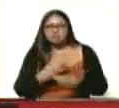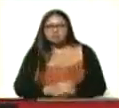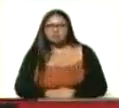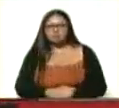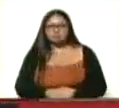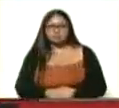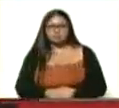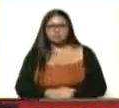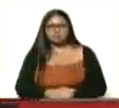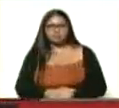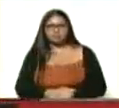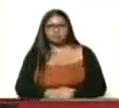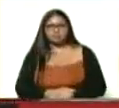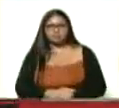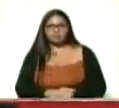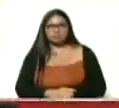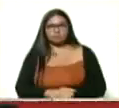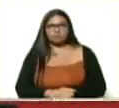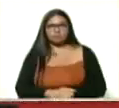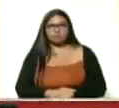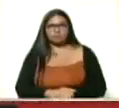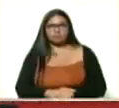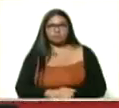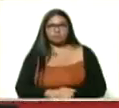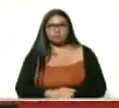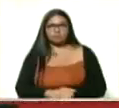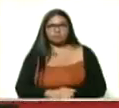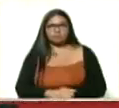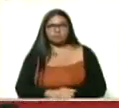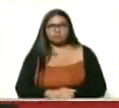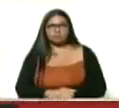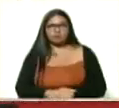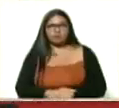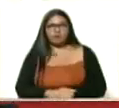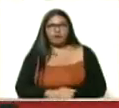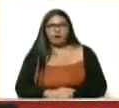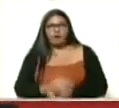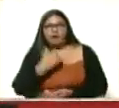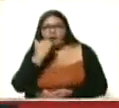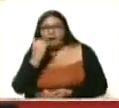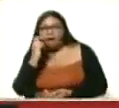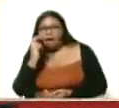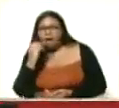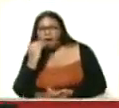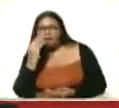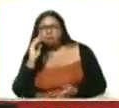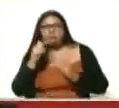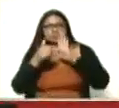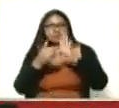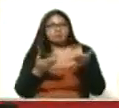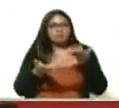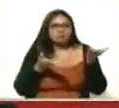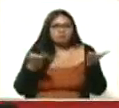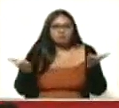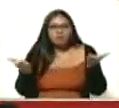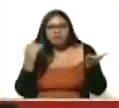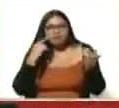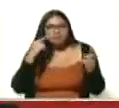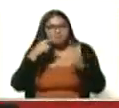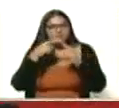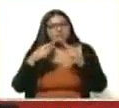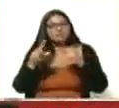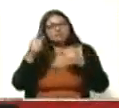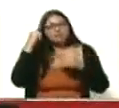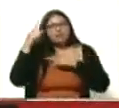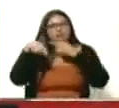diciembre hay una audiencia en donde se presentan cada uno las partes. Prueba. Y se define días después.